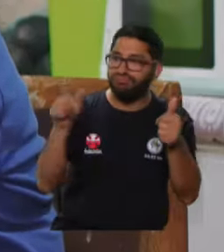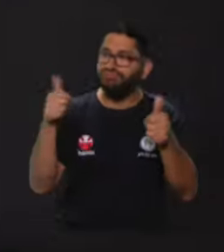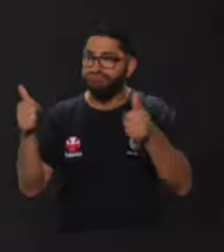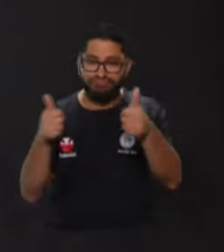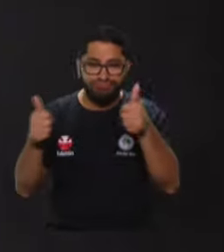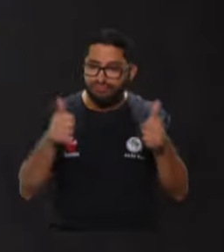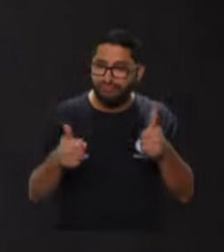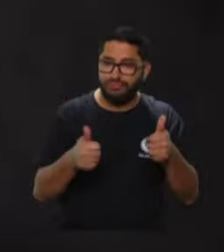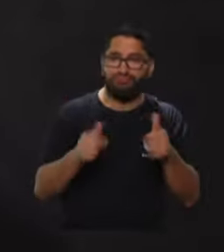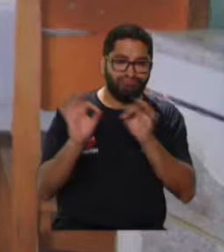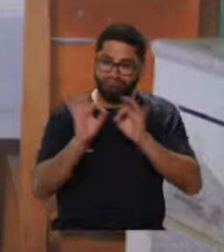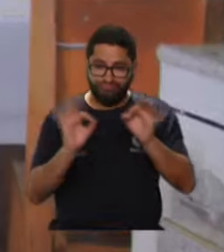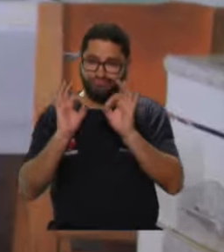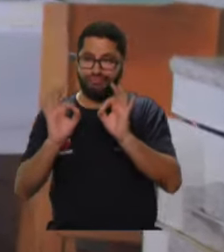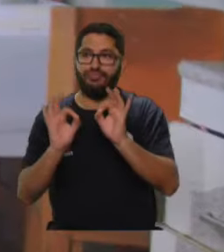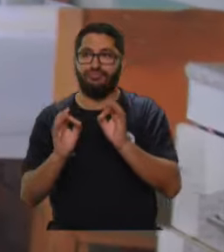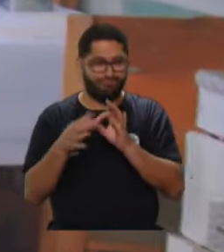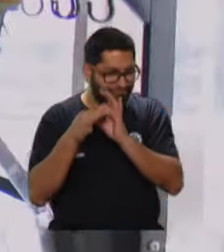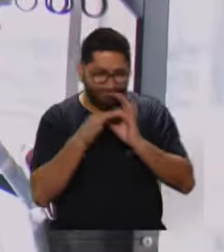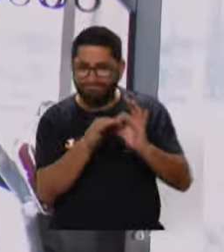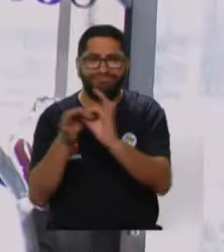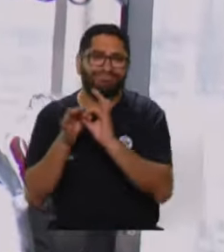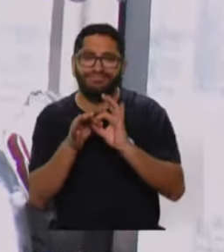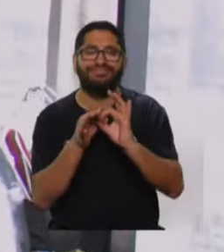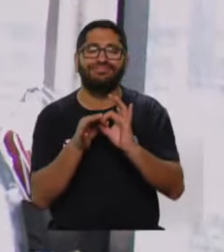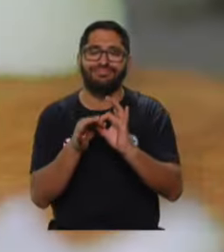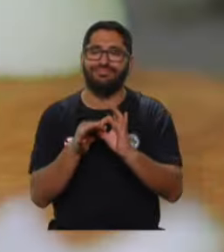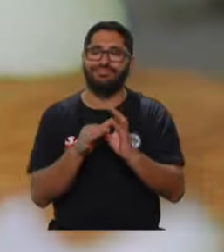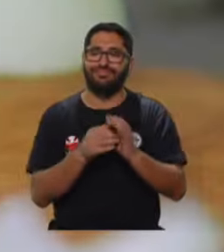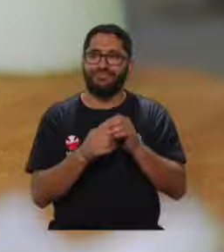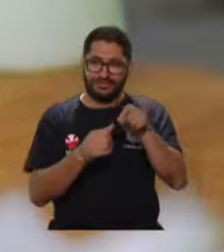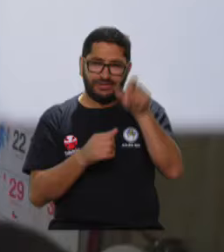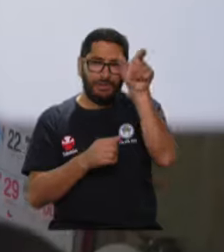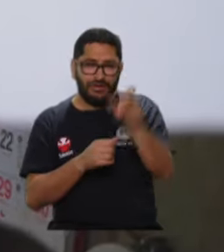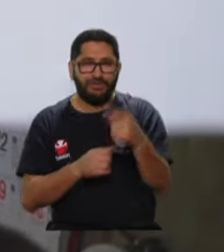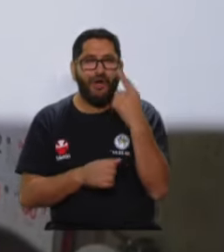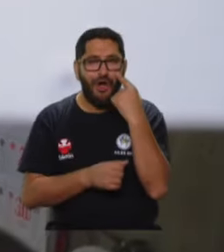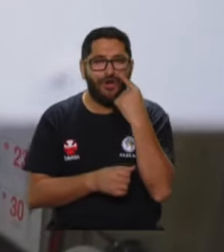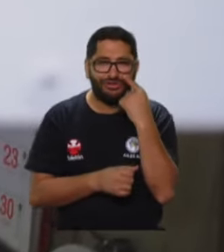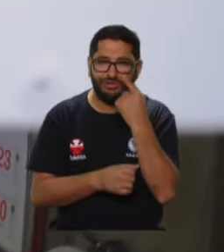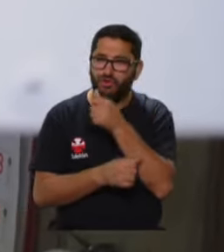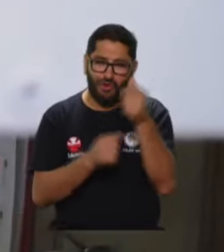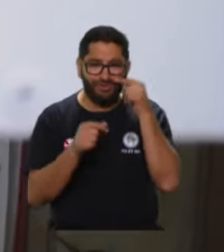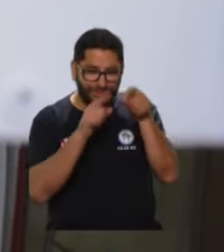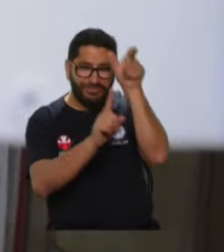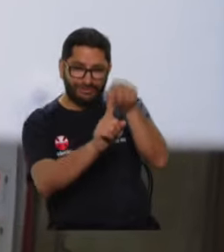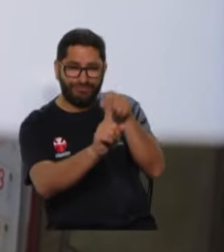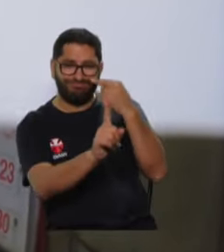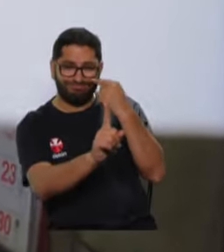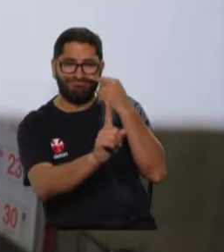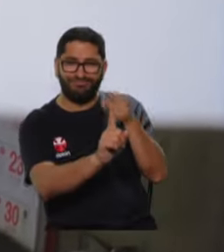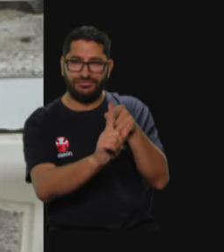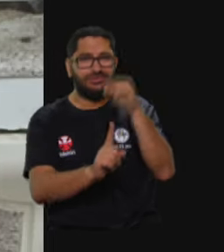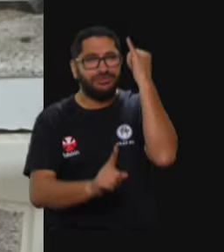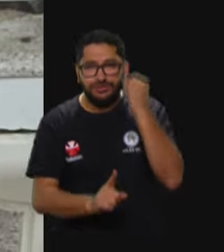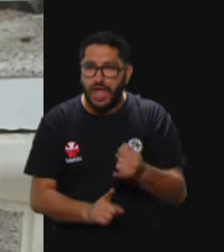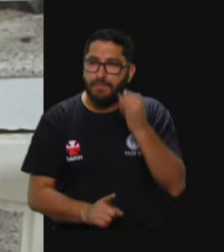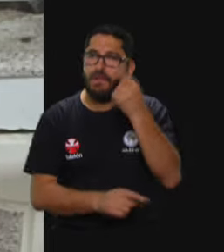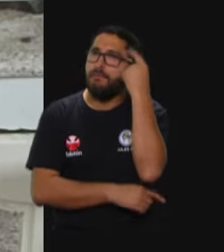para todos lados. La Ana es una persona conocida en Loncoche porque tiene un corazón enorme. Siempre está pensando en cómo ayudar, en qué